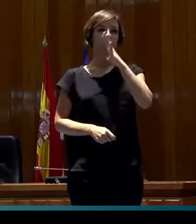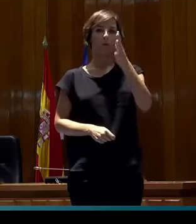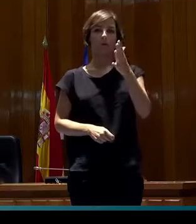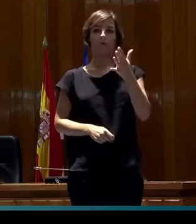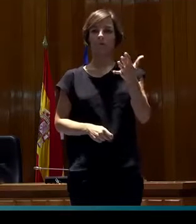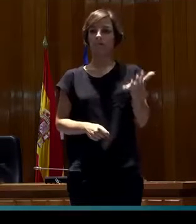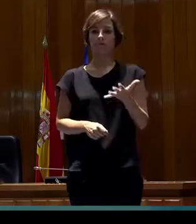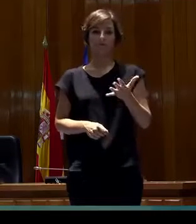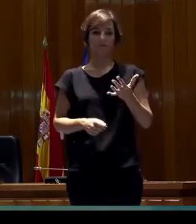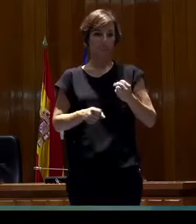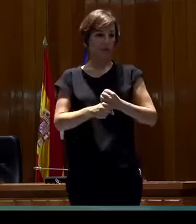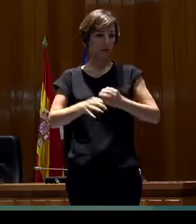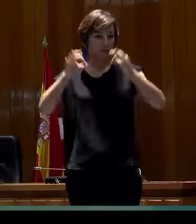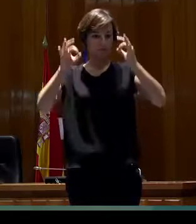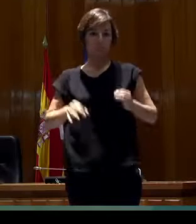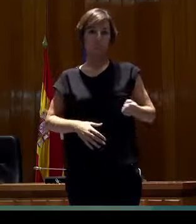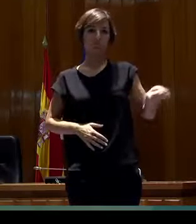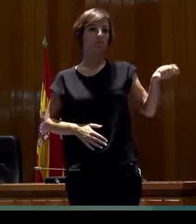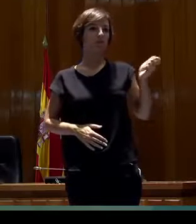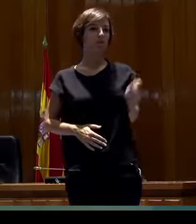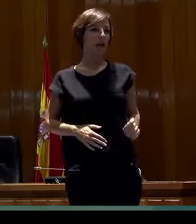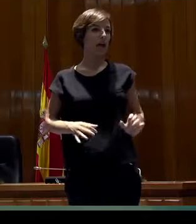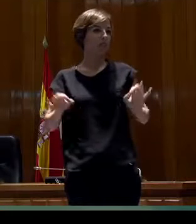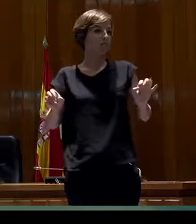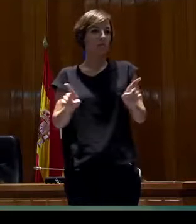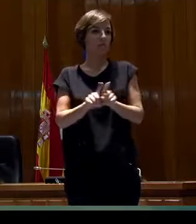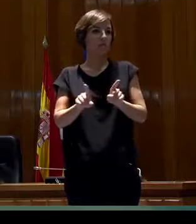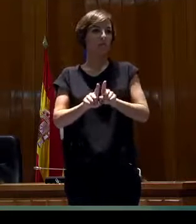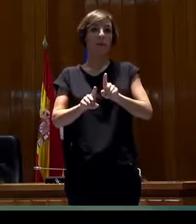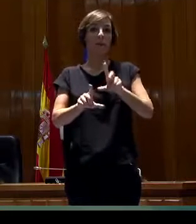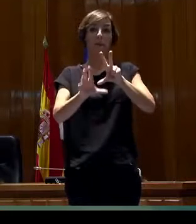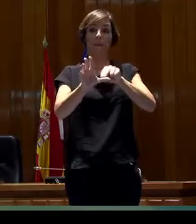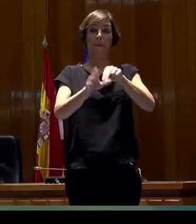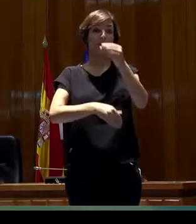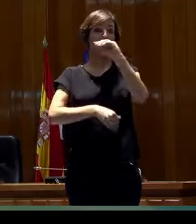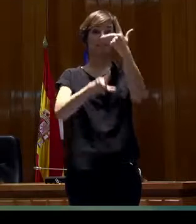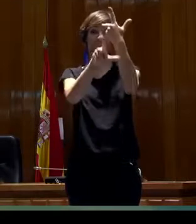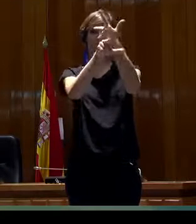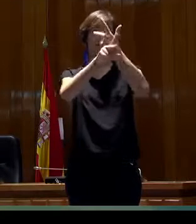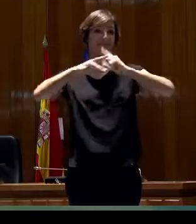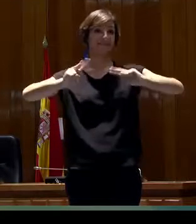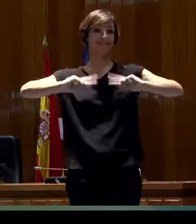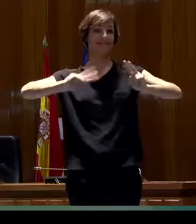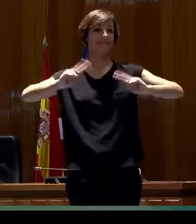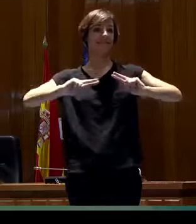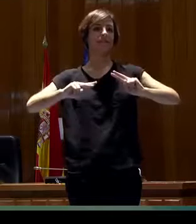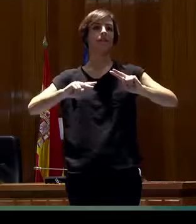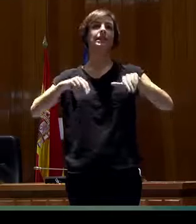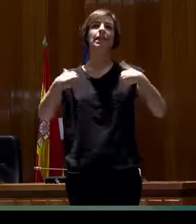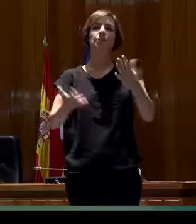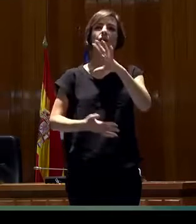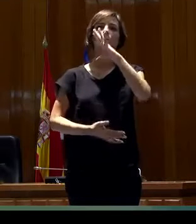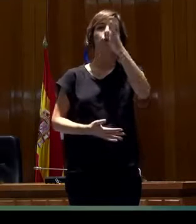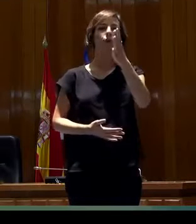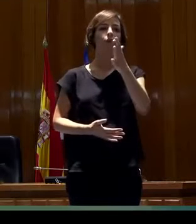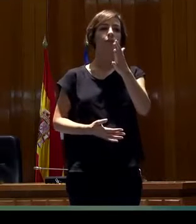ejerce su labor profesional con el elemento de vídeo como canal de comunicación, sino también por el hecho de